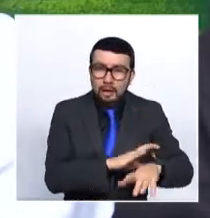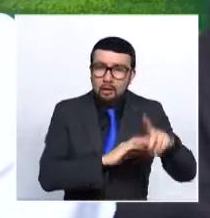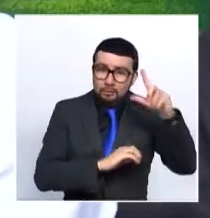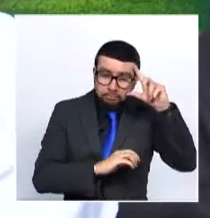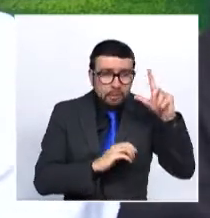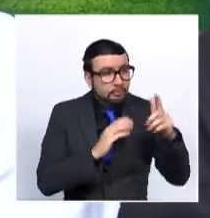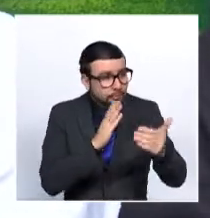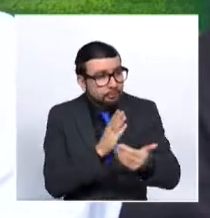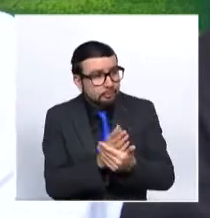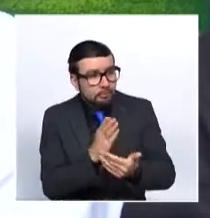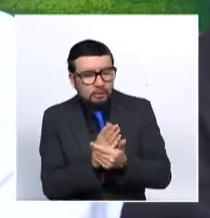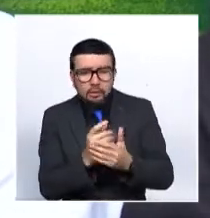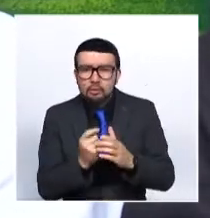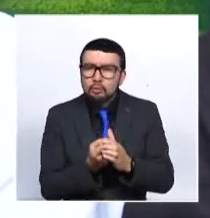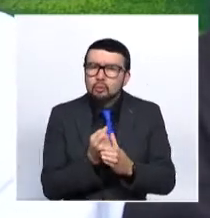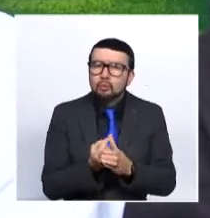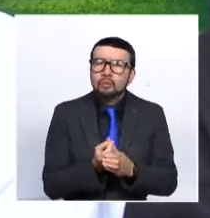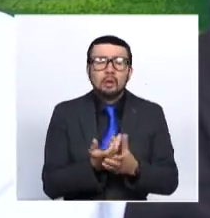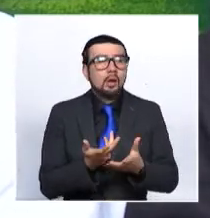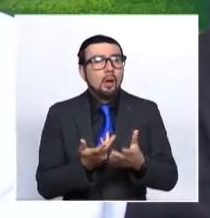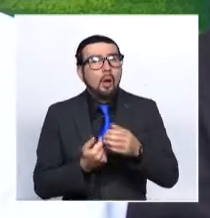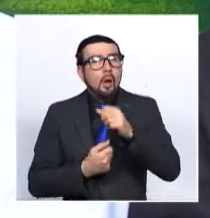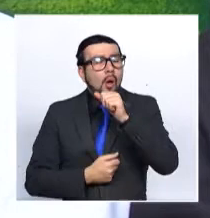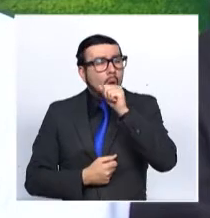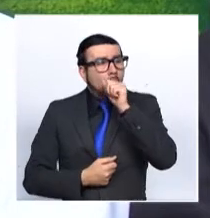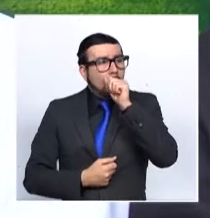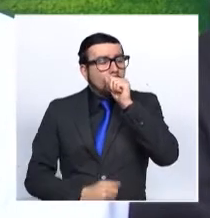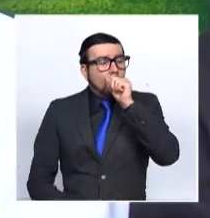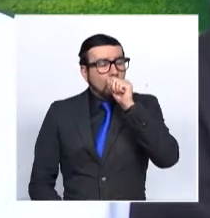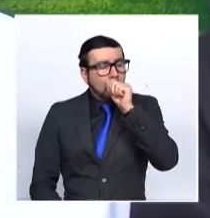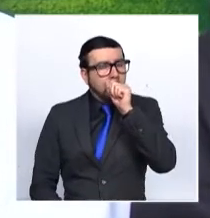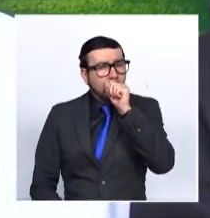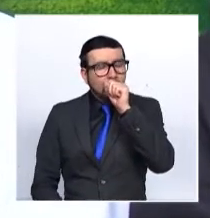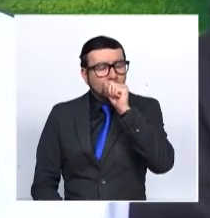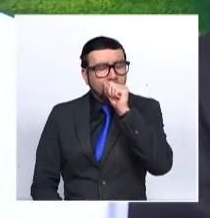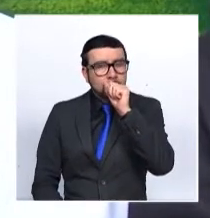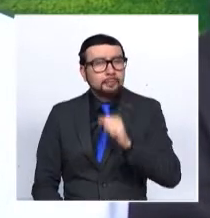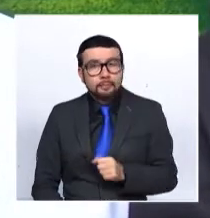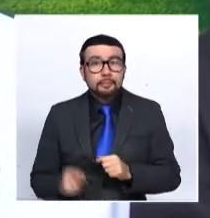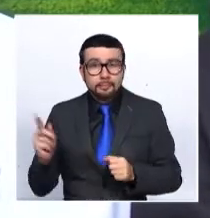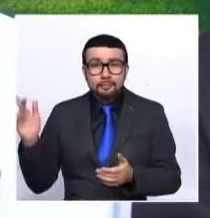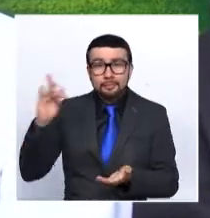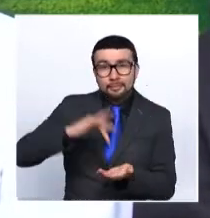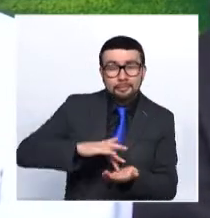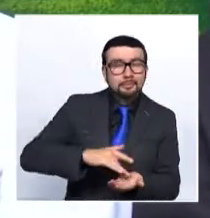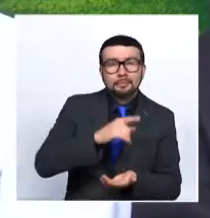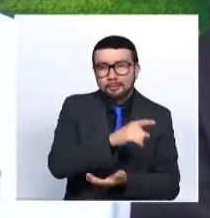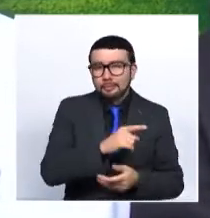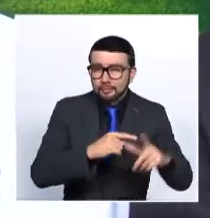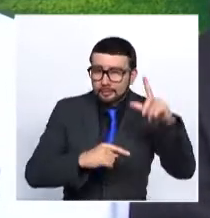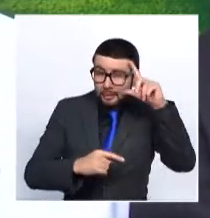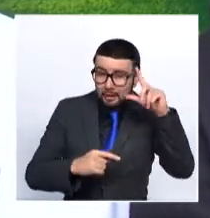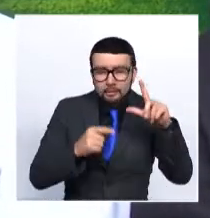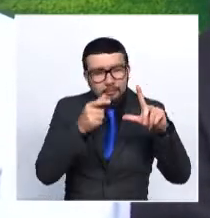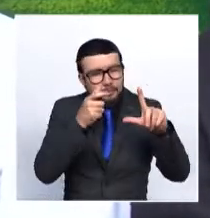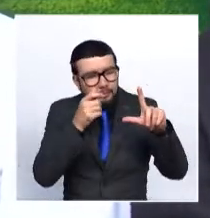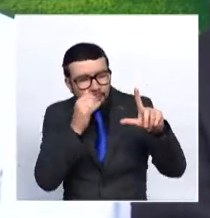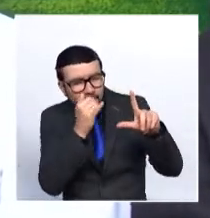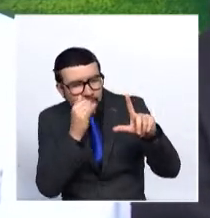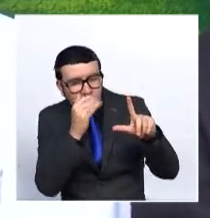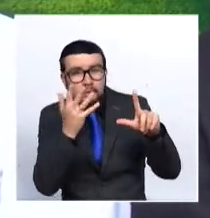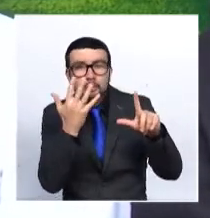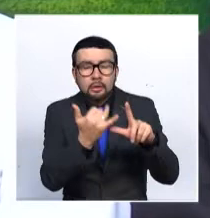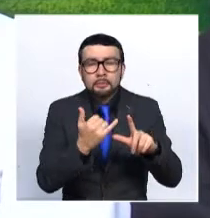Realizamos la citología, el paciente viene a un paquete ginecológico básico que es la citología con la videocolposcopia, con